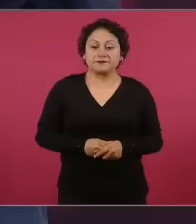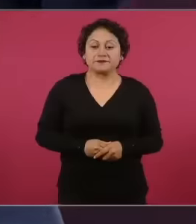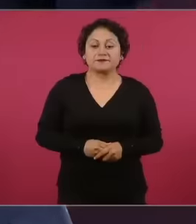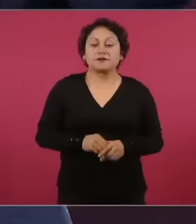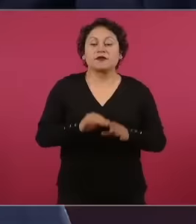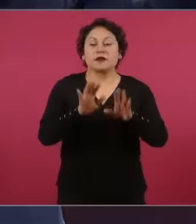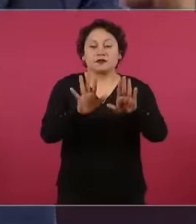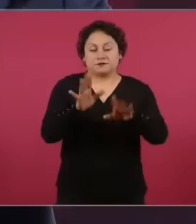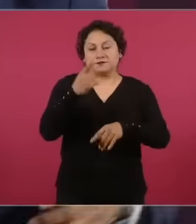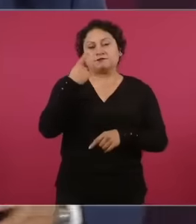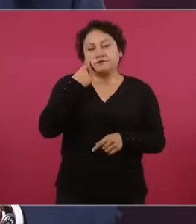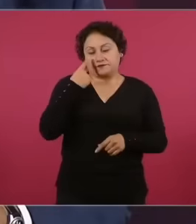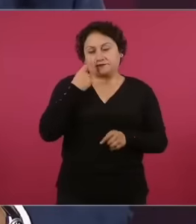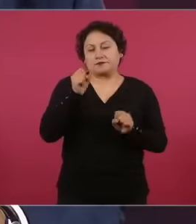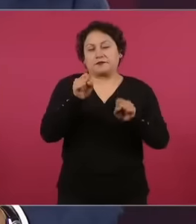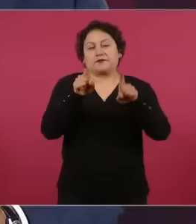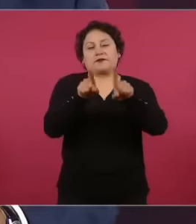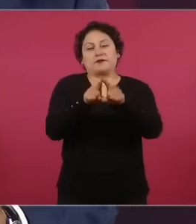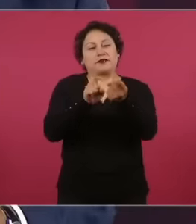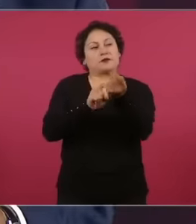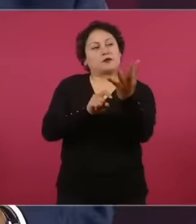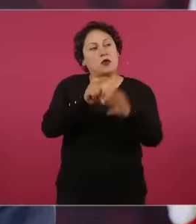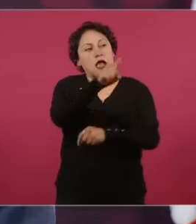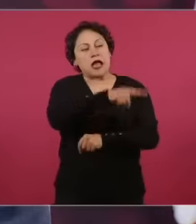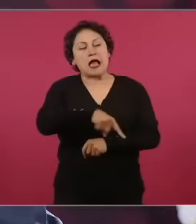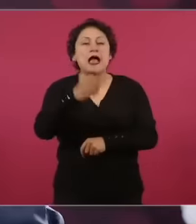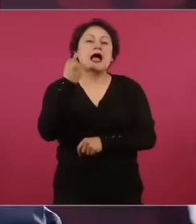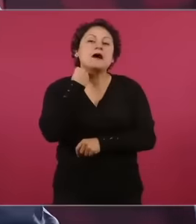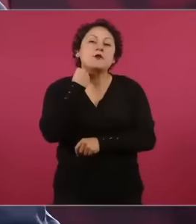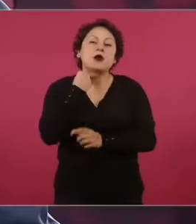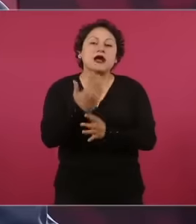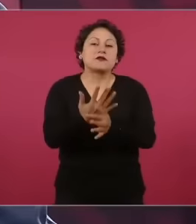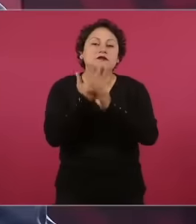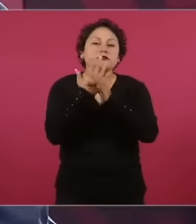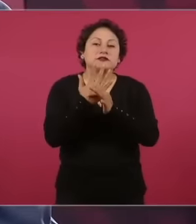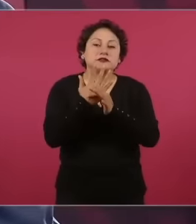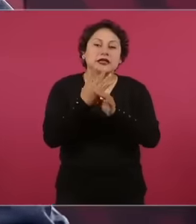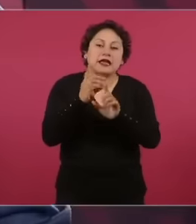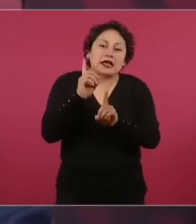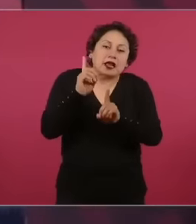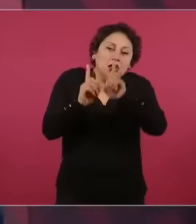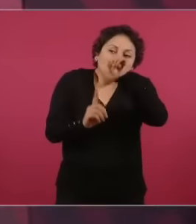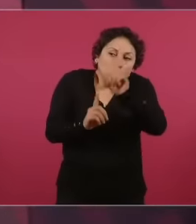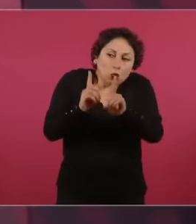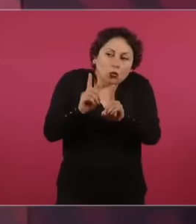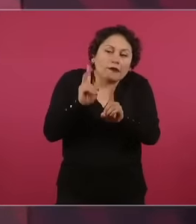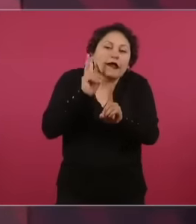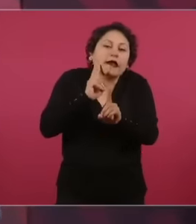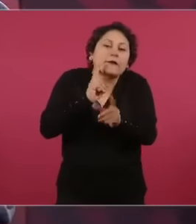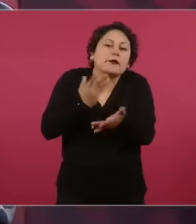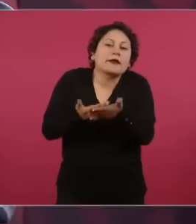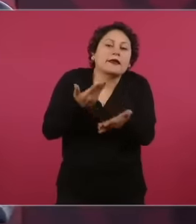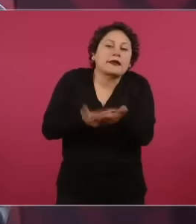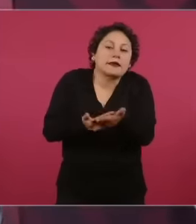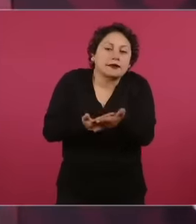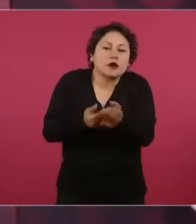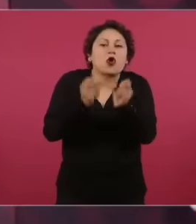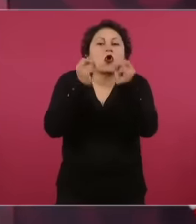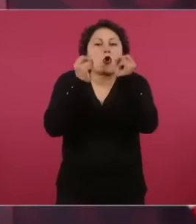suponer, como los mismos abogados dicen, aceptando sin conceder, que bloqueen, que se lleve más